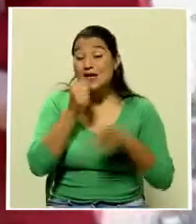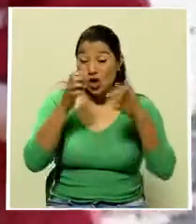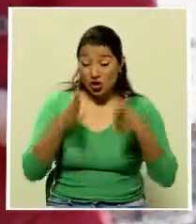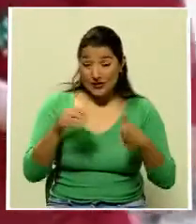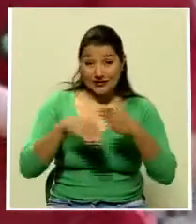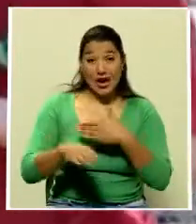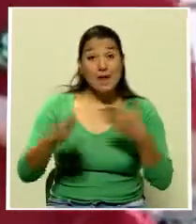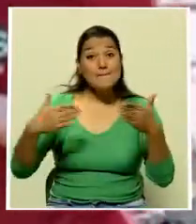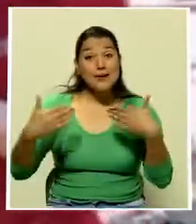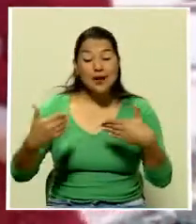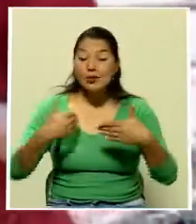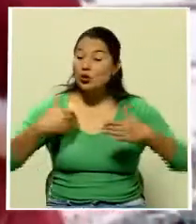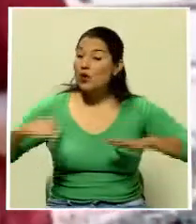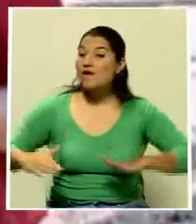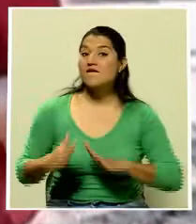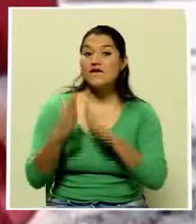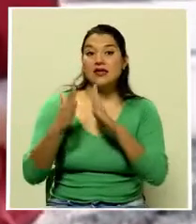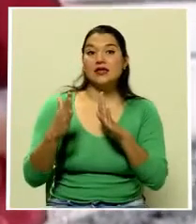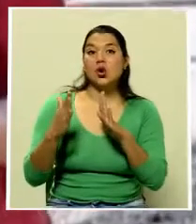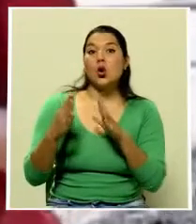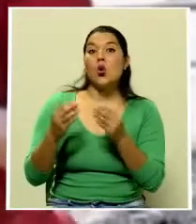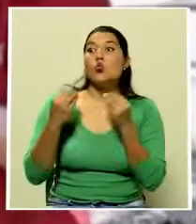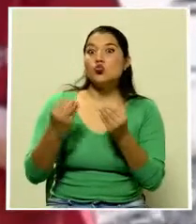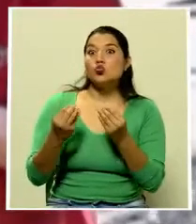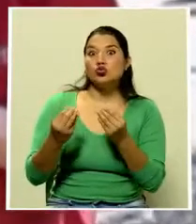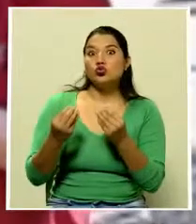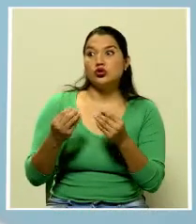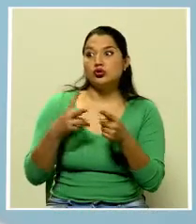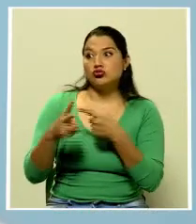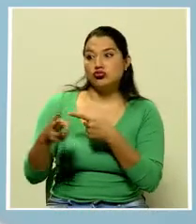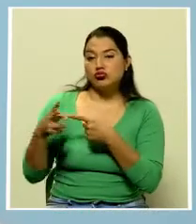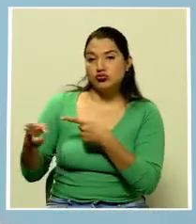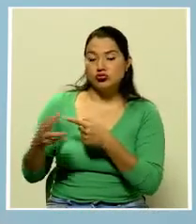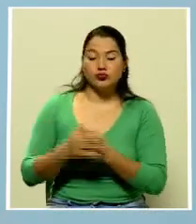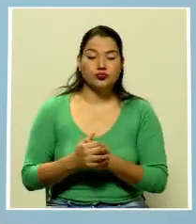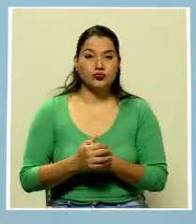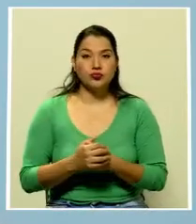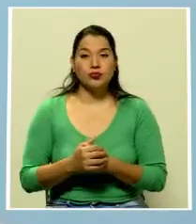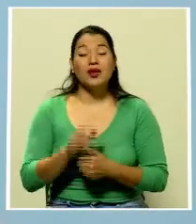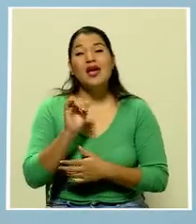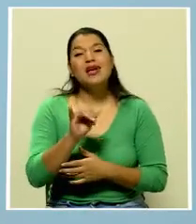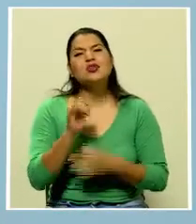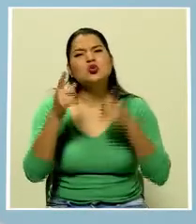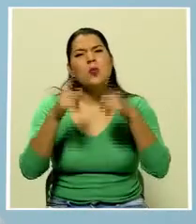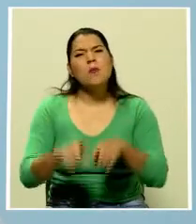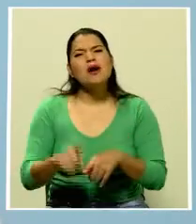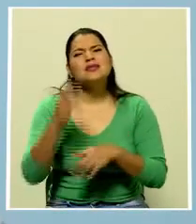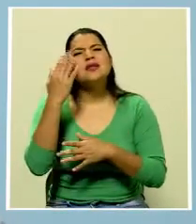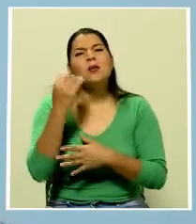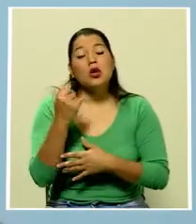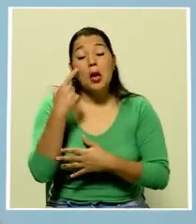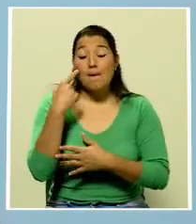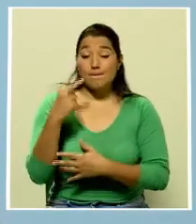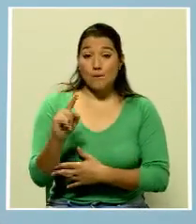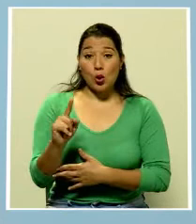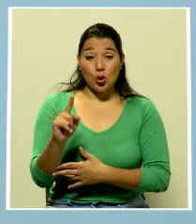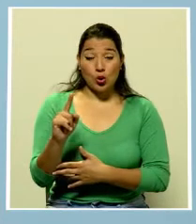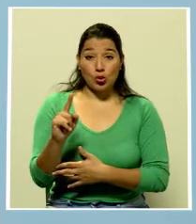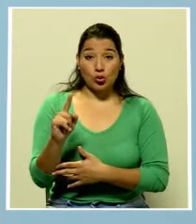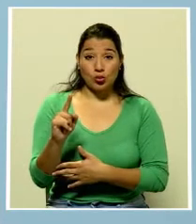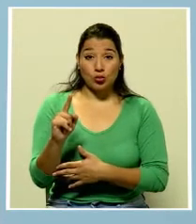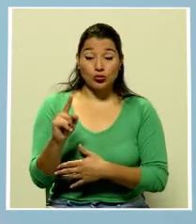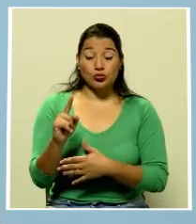han tenido que enfrentar altos índices de desempleo. Esto ha ocurrido debido a esta incursión que se ha